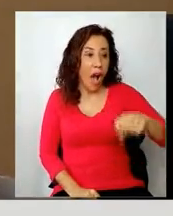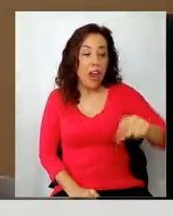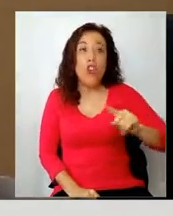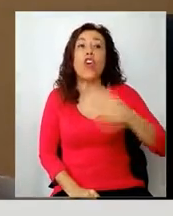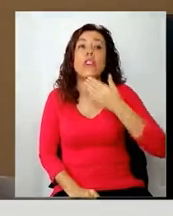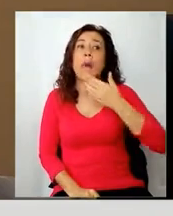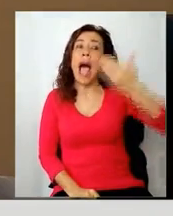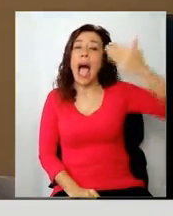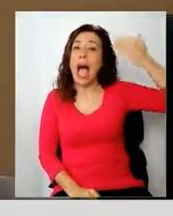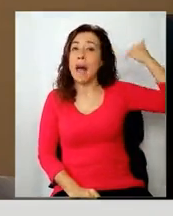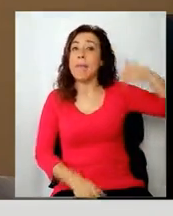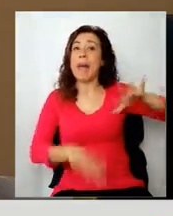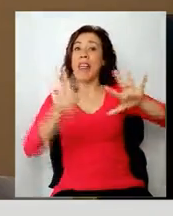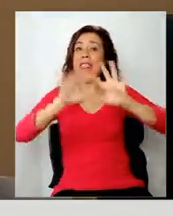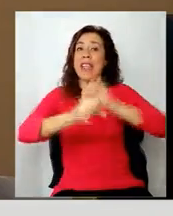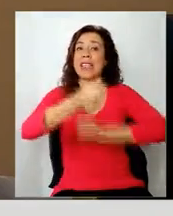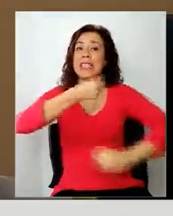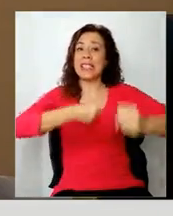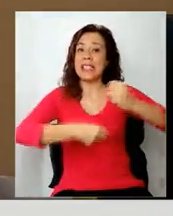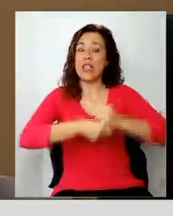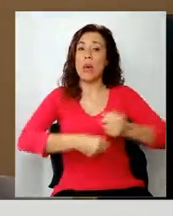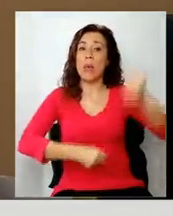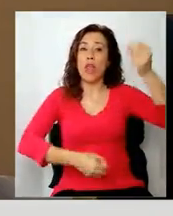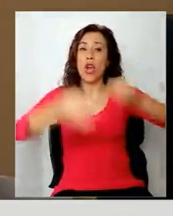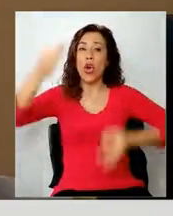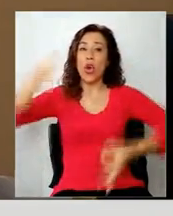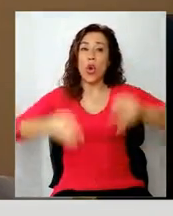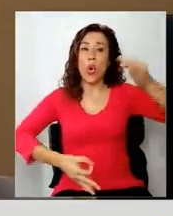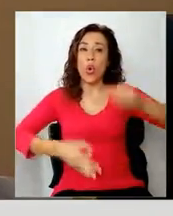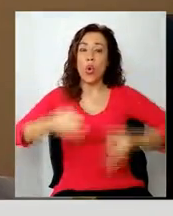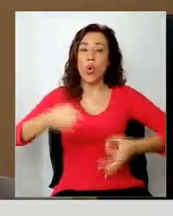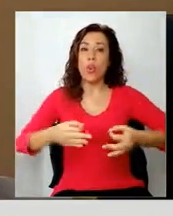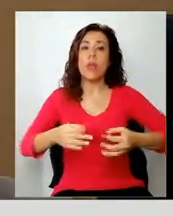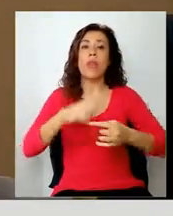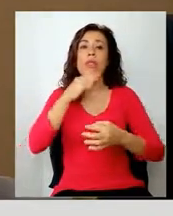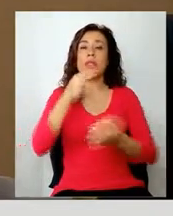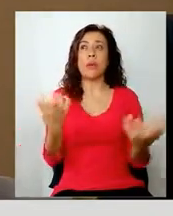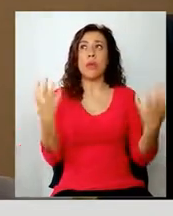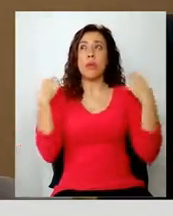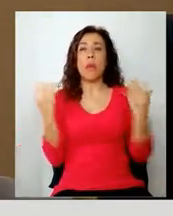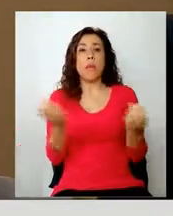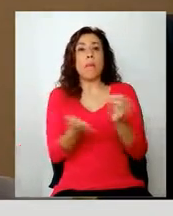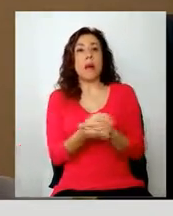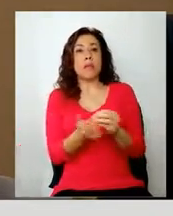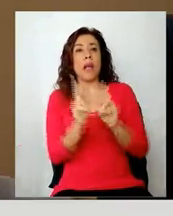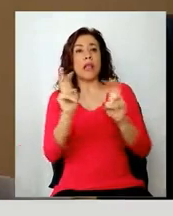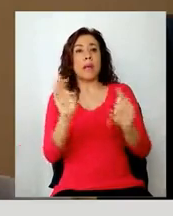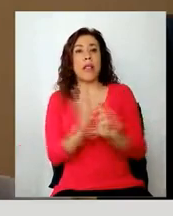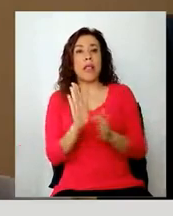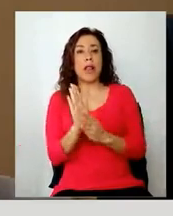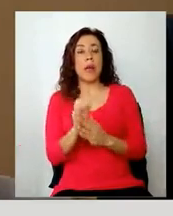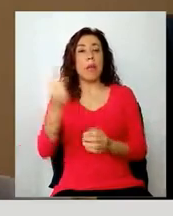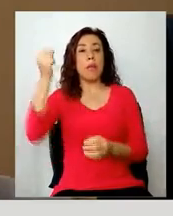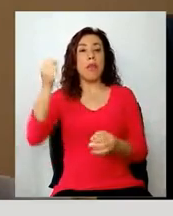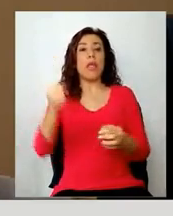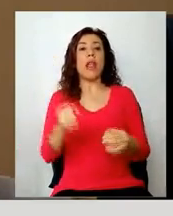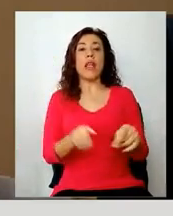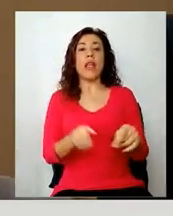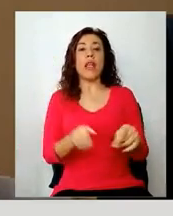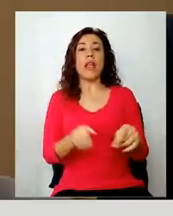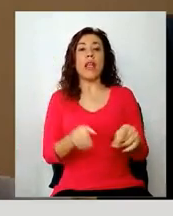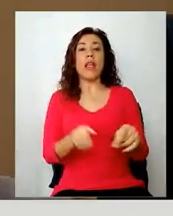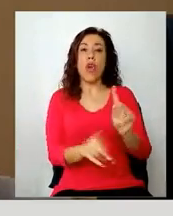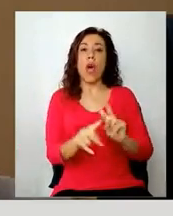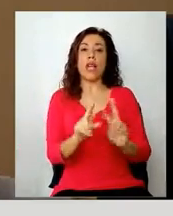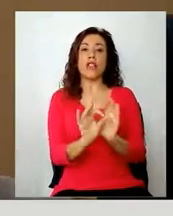más de una década como el poder judicial ha ido adjudicándose facultades legislativas hacia la presidenta y El poder legislativo no ha hecho nada en